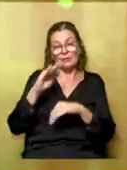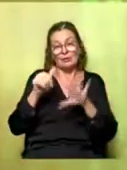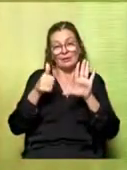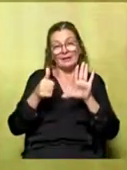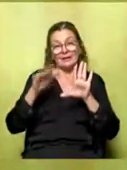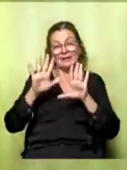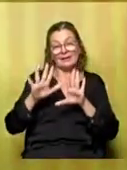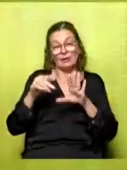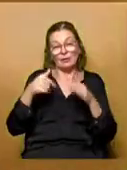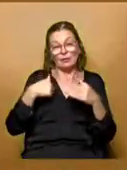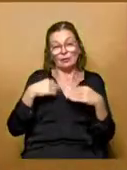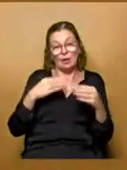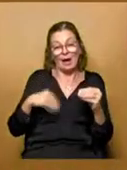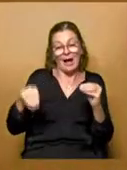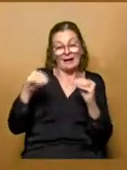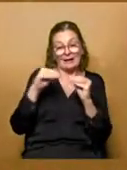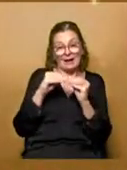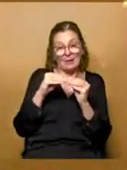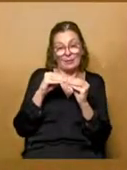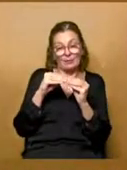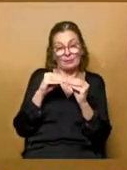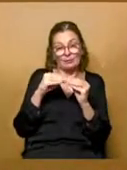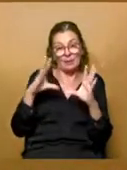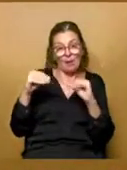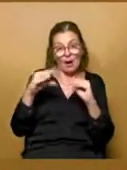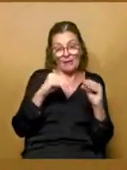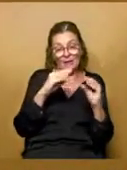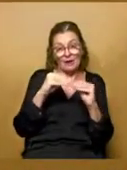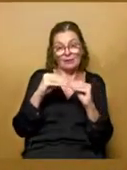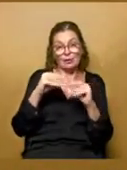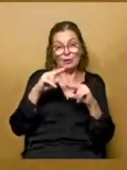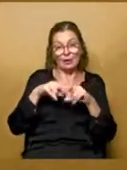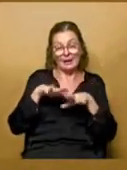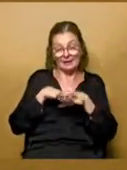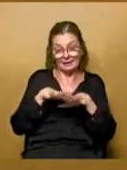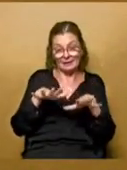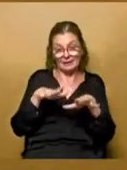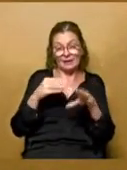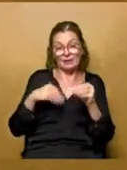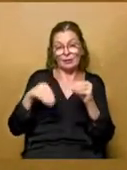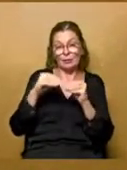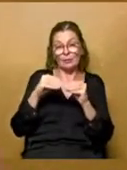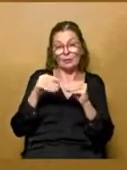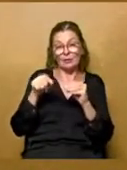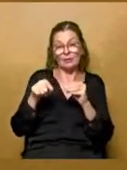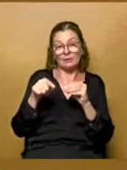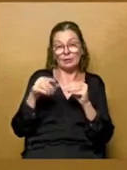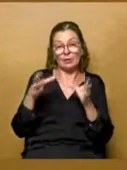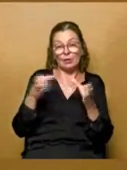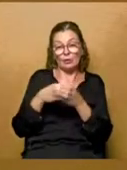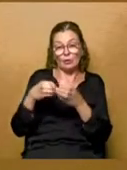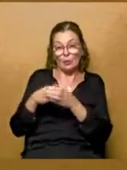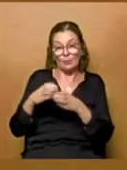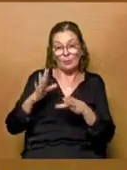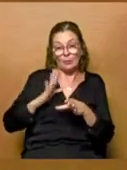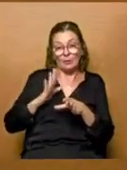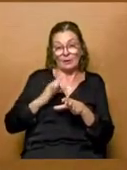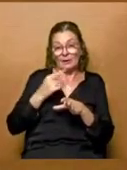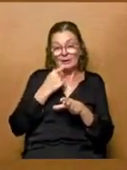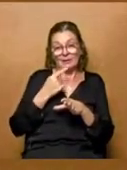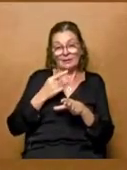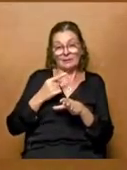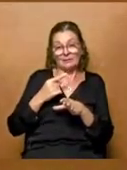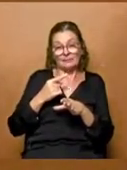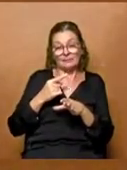65. Nosotras le agregamos, y lo estamos charlando con la red, que se sumen estos colectivos de mujeres. Las